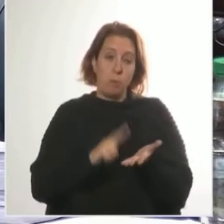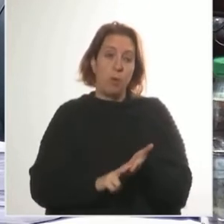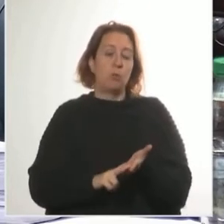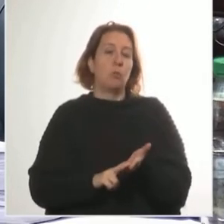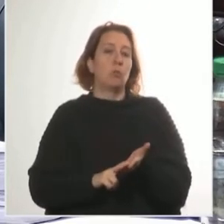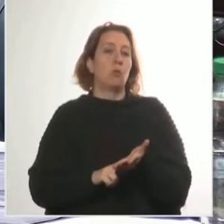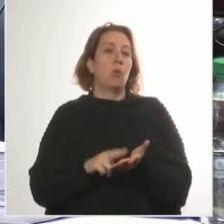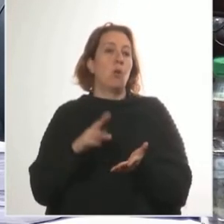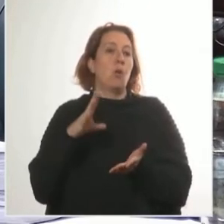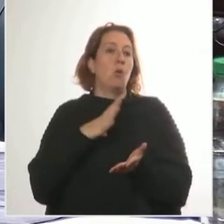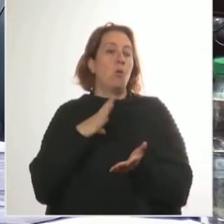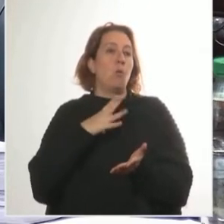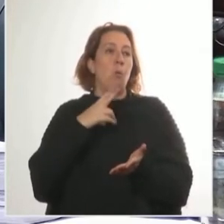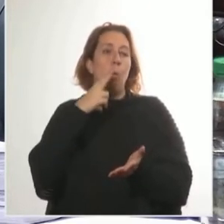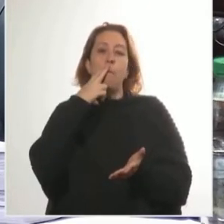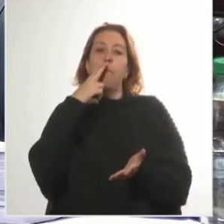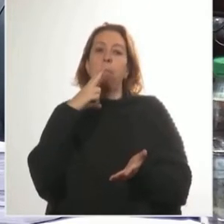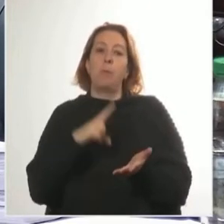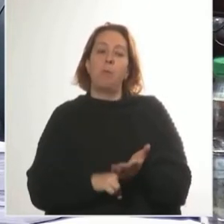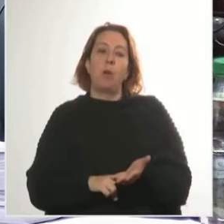Hubo impuestos